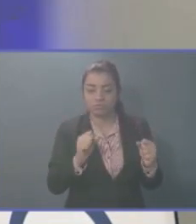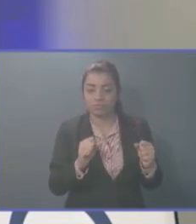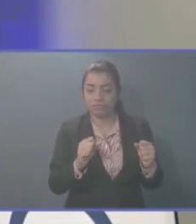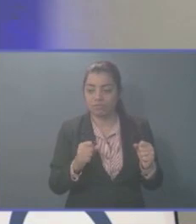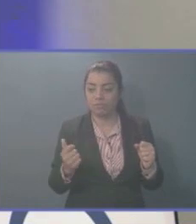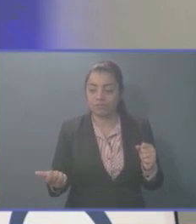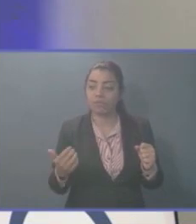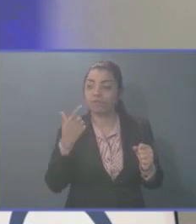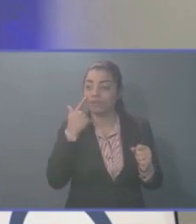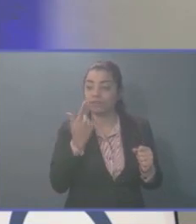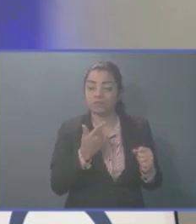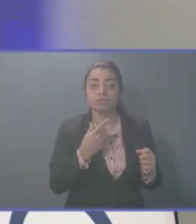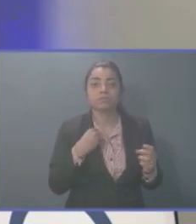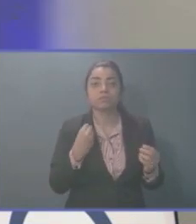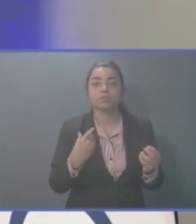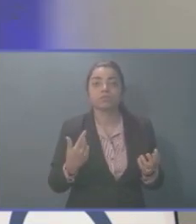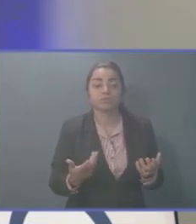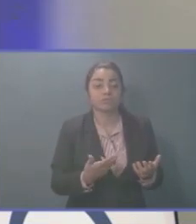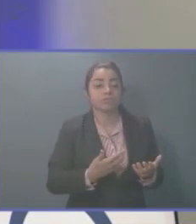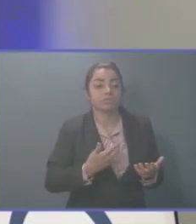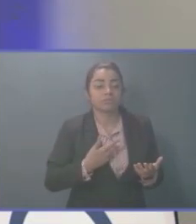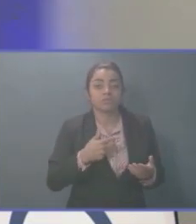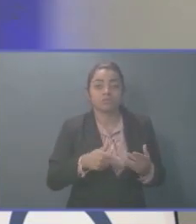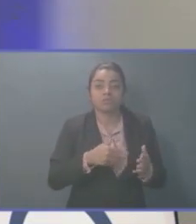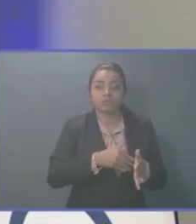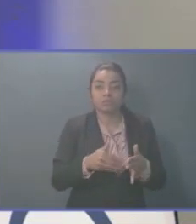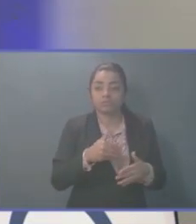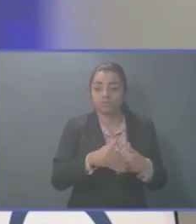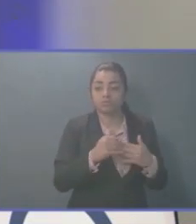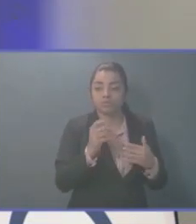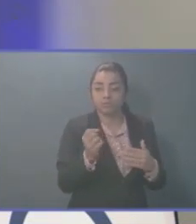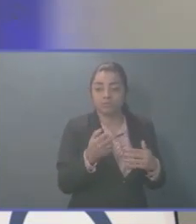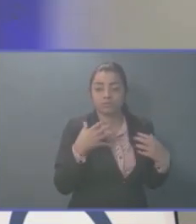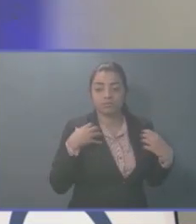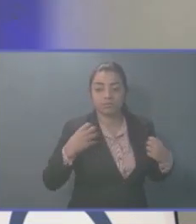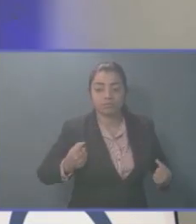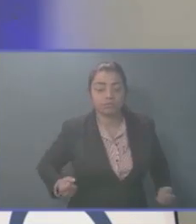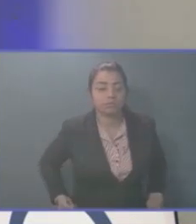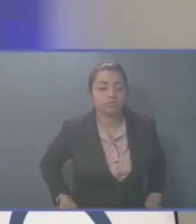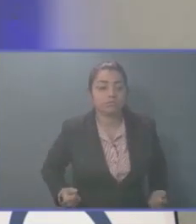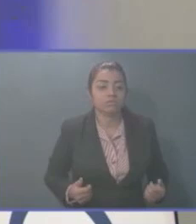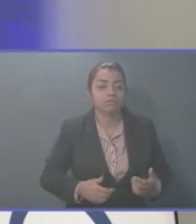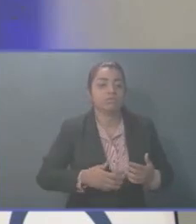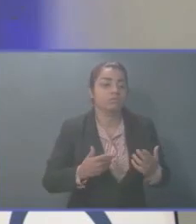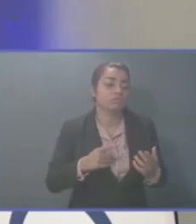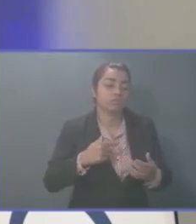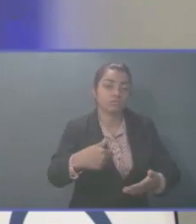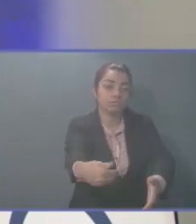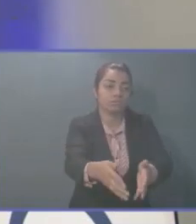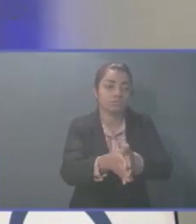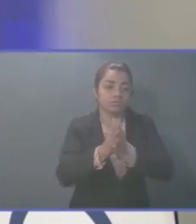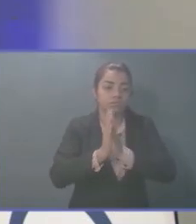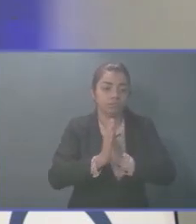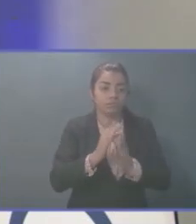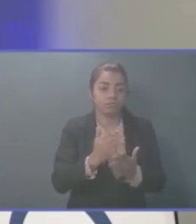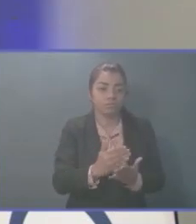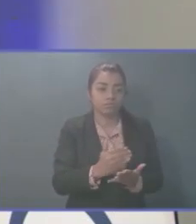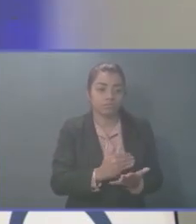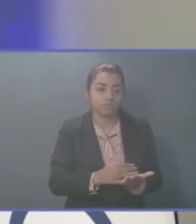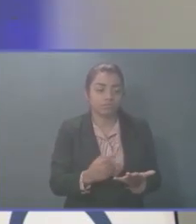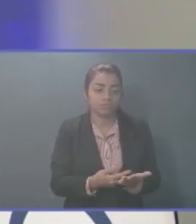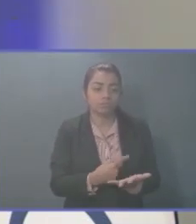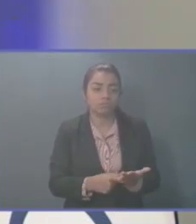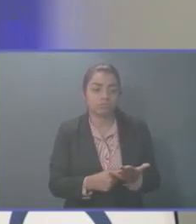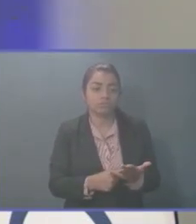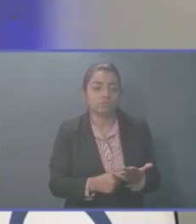decir que como lo hemos vivido desde el inicio con este nuevo gobierno, cuando se trae una solicitud carece mucho de detalle